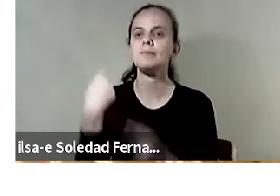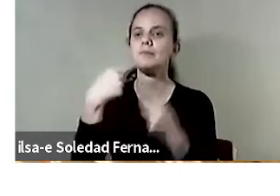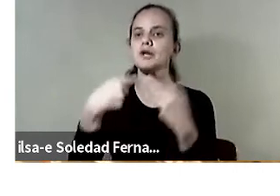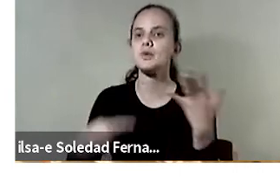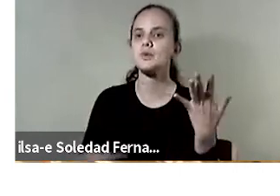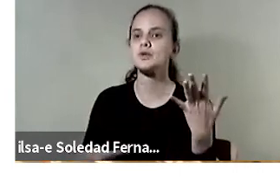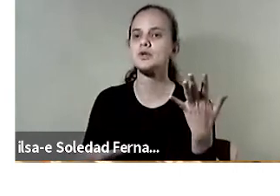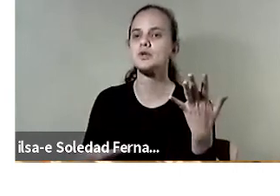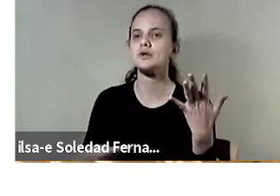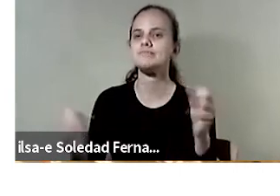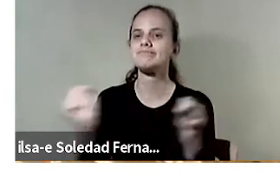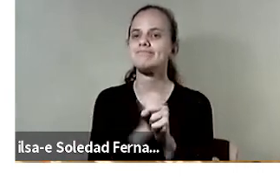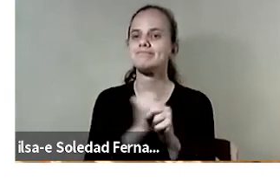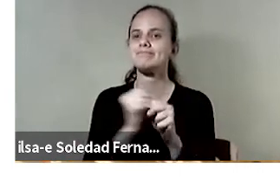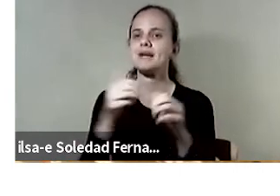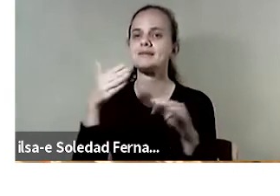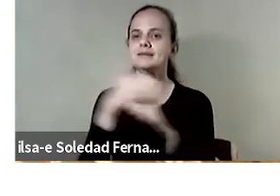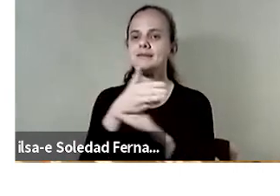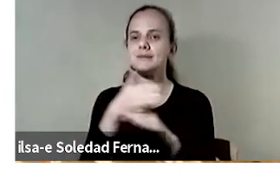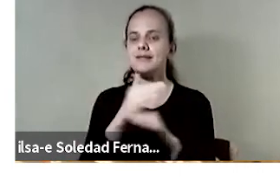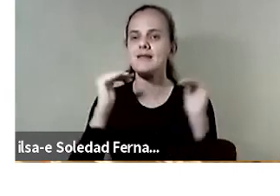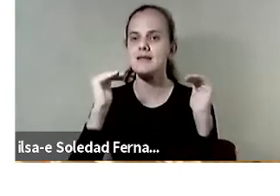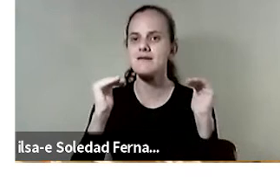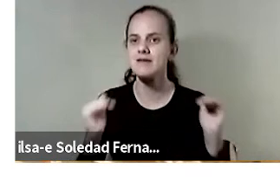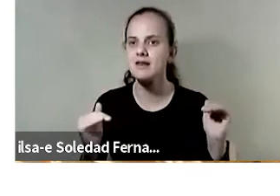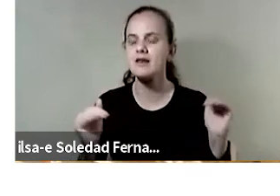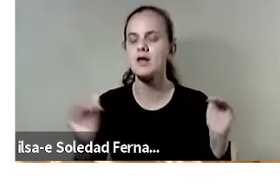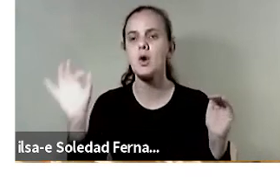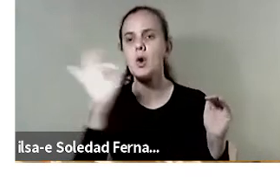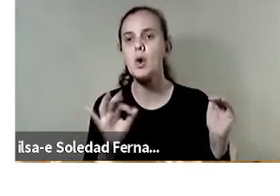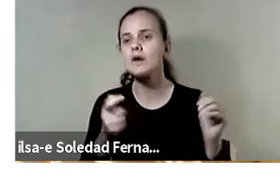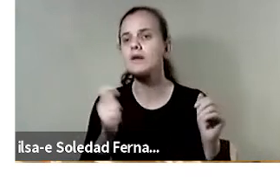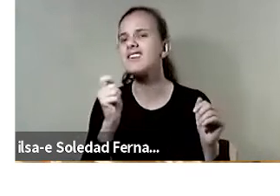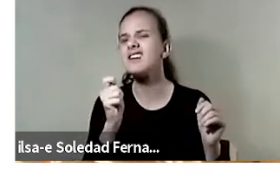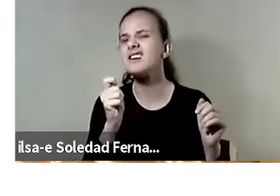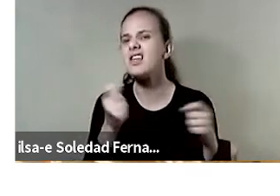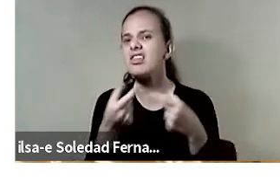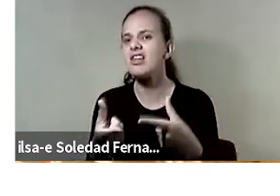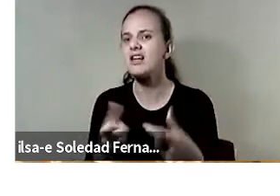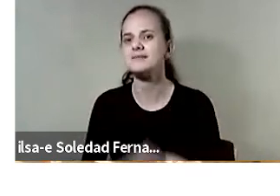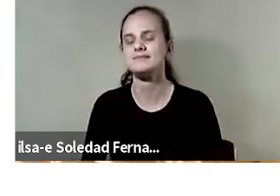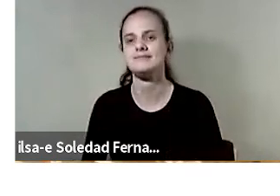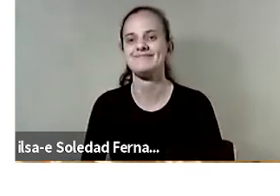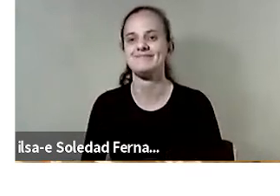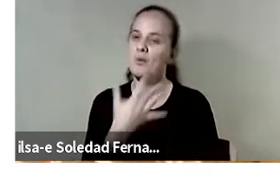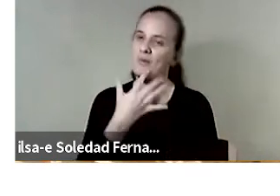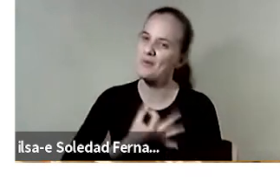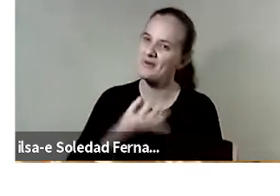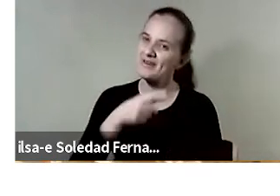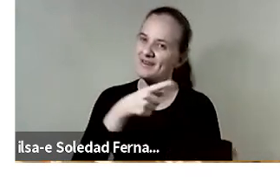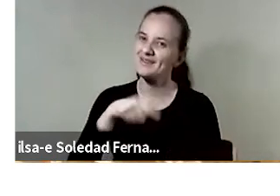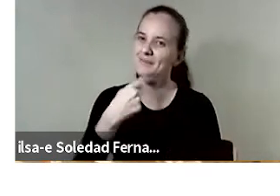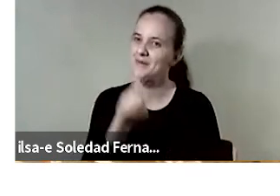Ahí Majo también está preguntando si un producto digital puede tener un certificado de accesibilidad. El nivel, pregunta, ¿y quién